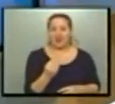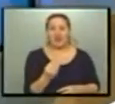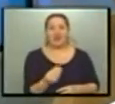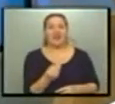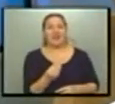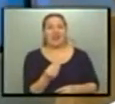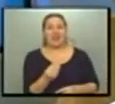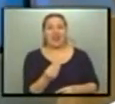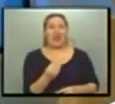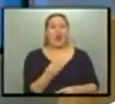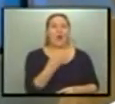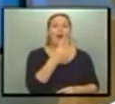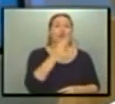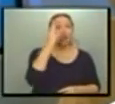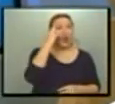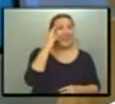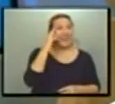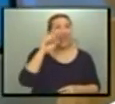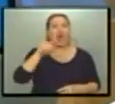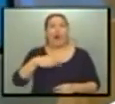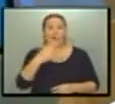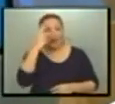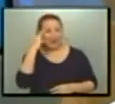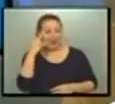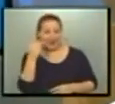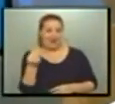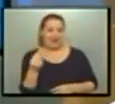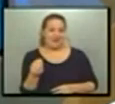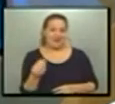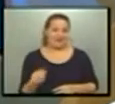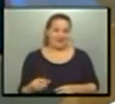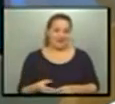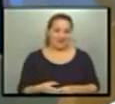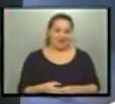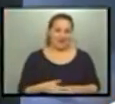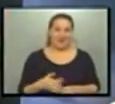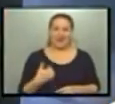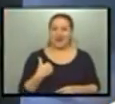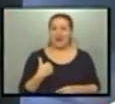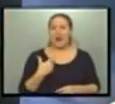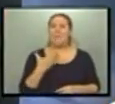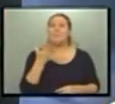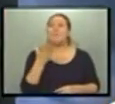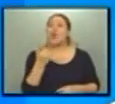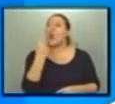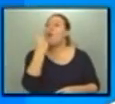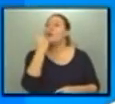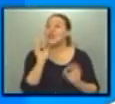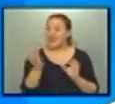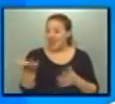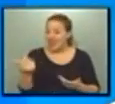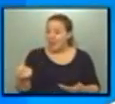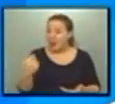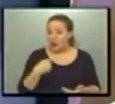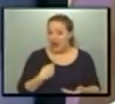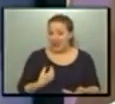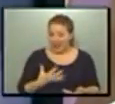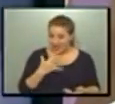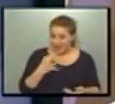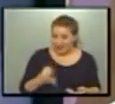99, ¿no? Pero bueno, cuando te ponen 4,99 con 99, yo pido el centavo. ¿De verdad? ¿Para qué lo